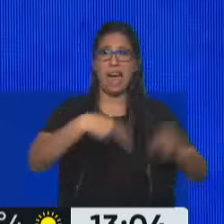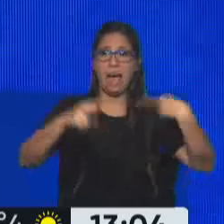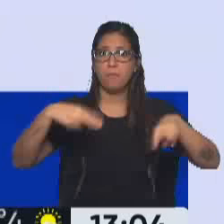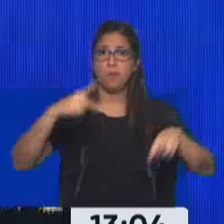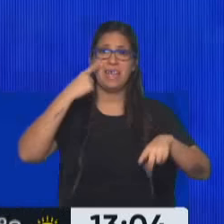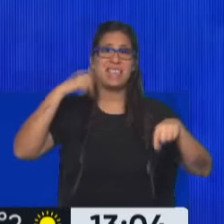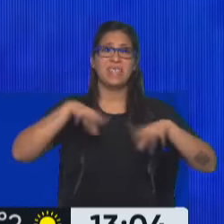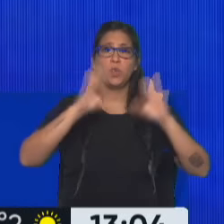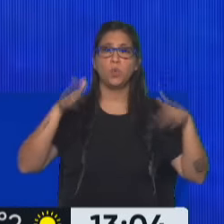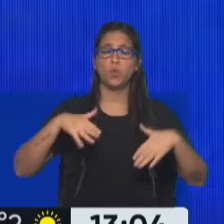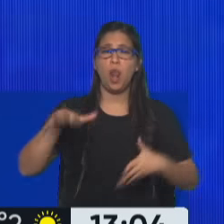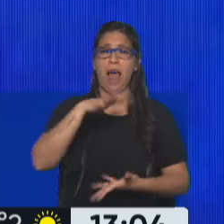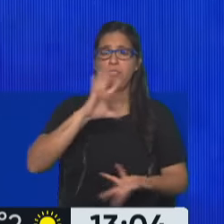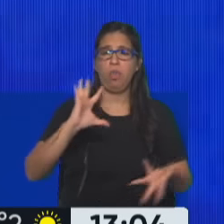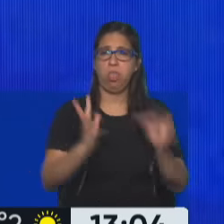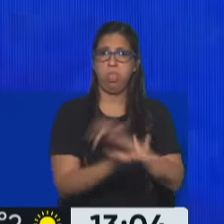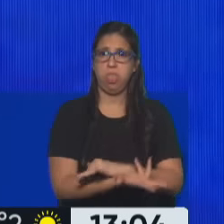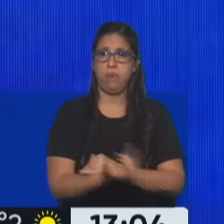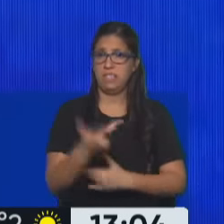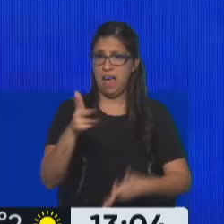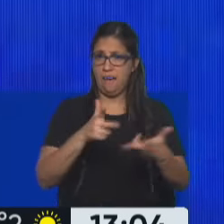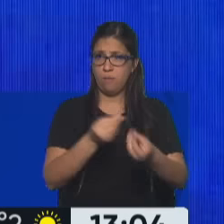institucional. Se está hablando mucho de la ley